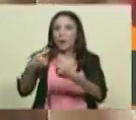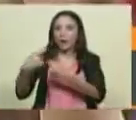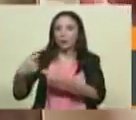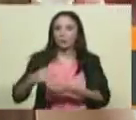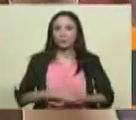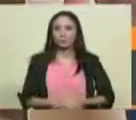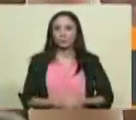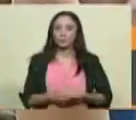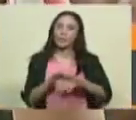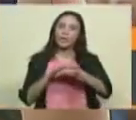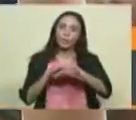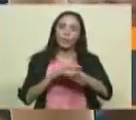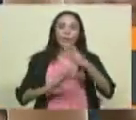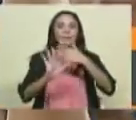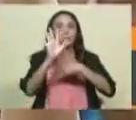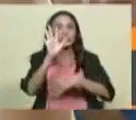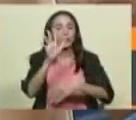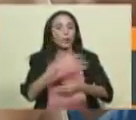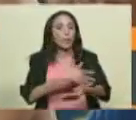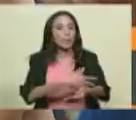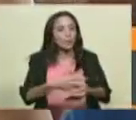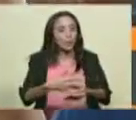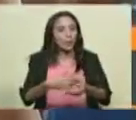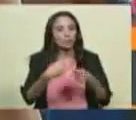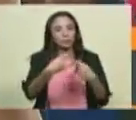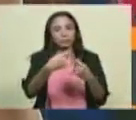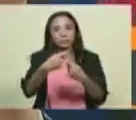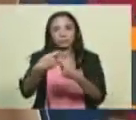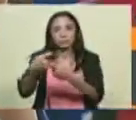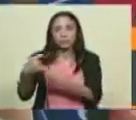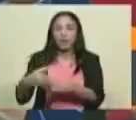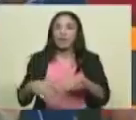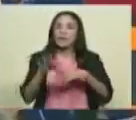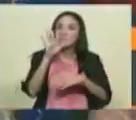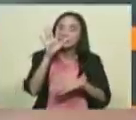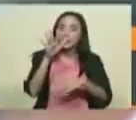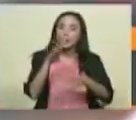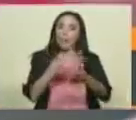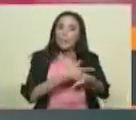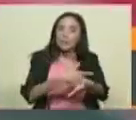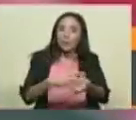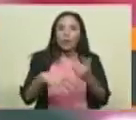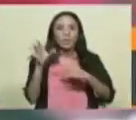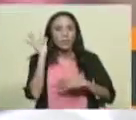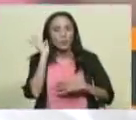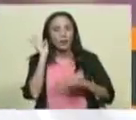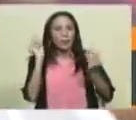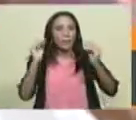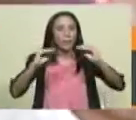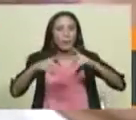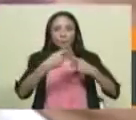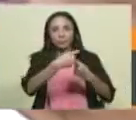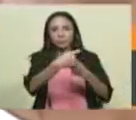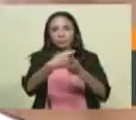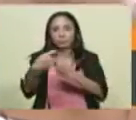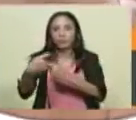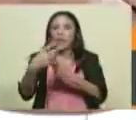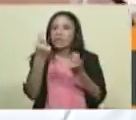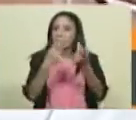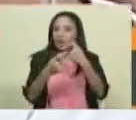a 5 millones de bonos de protección de 5 millones de mujeres y un poco más.